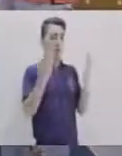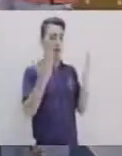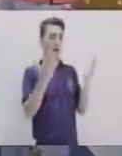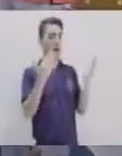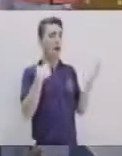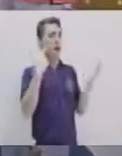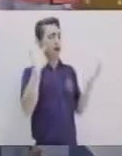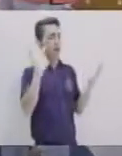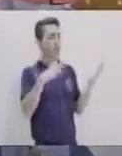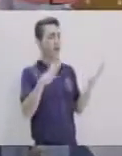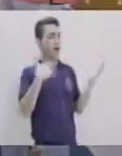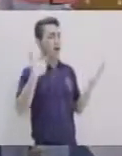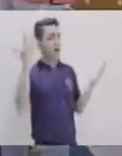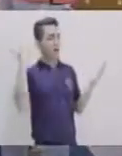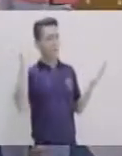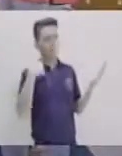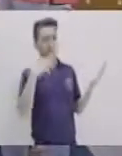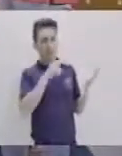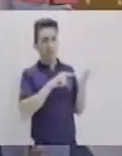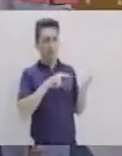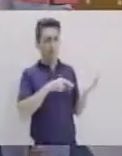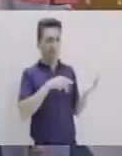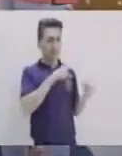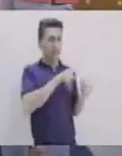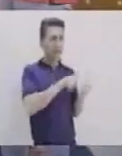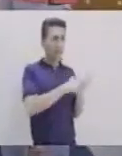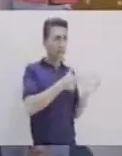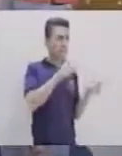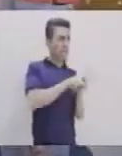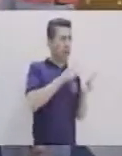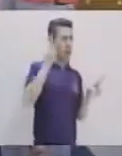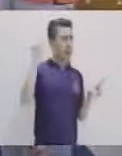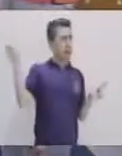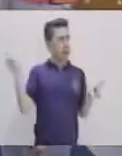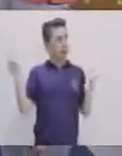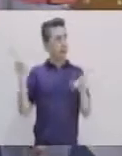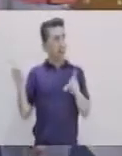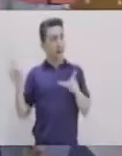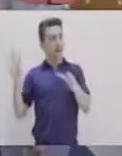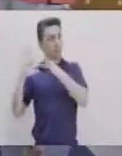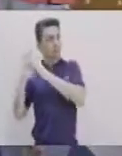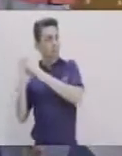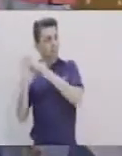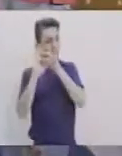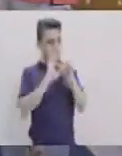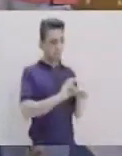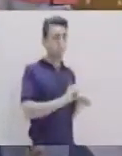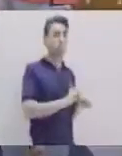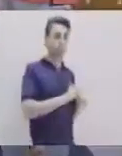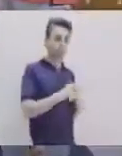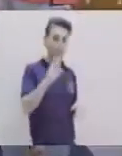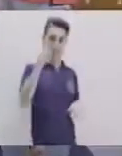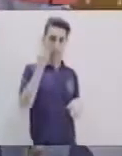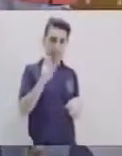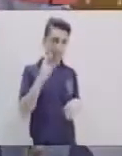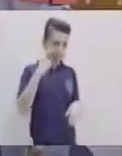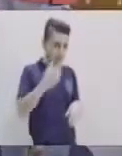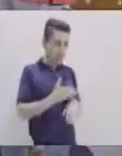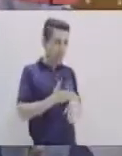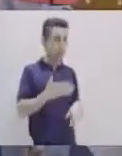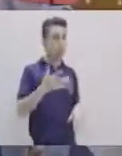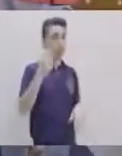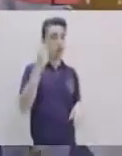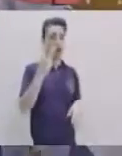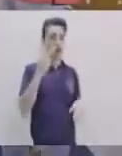ya había leído y en el otro texto decía algo similar. Porque recuérdate que hemos hablado que para tener información tienes que tener diferentes fuentes.